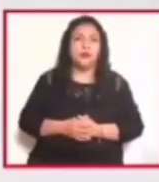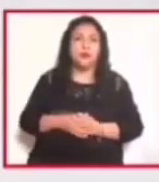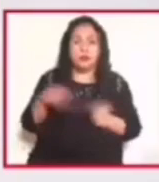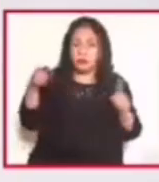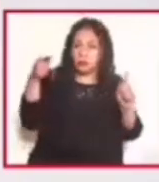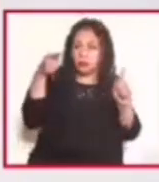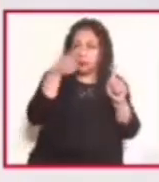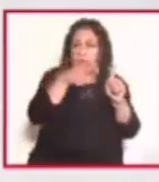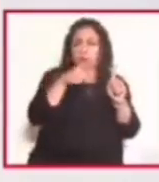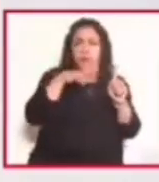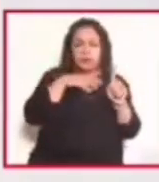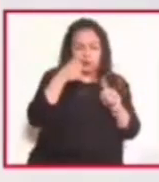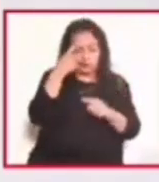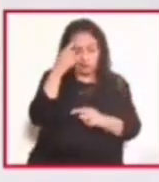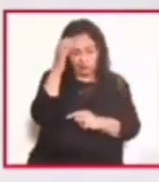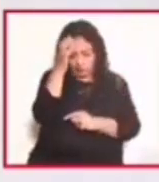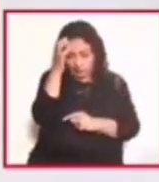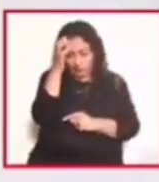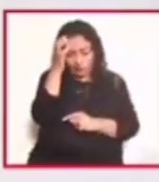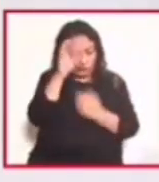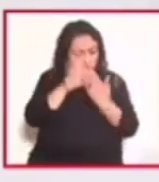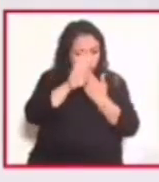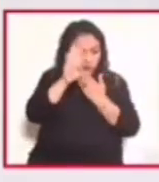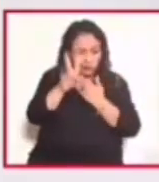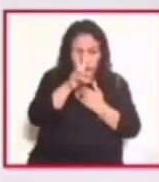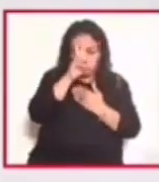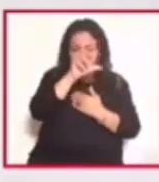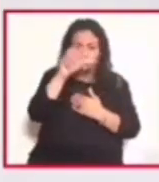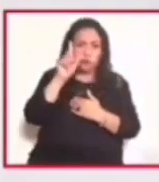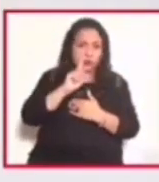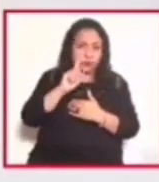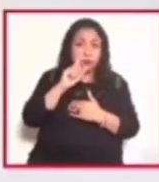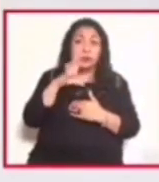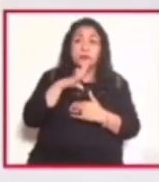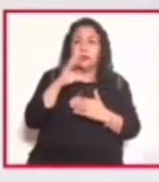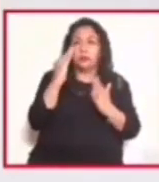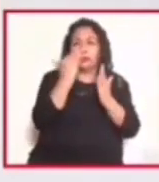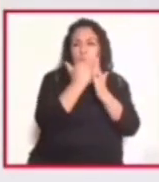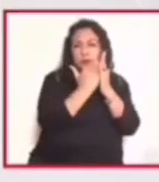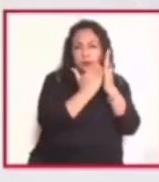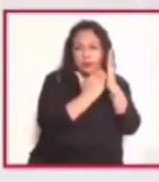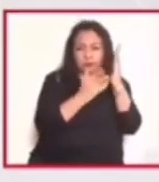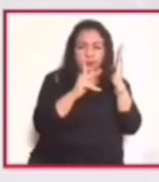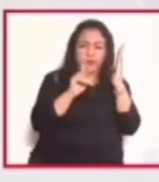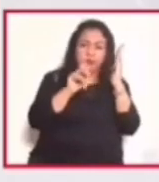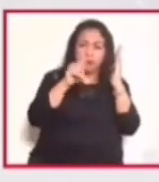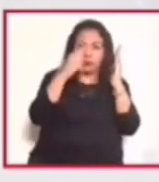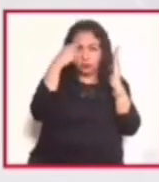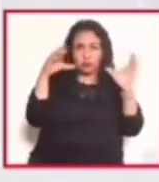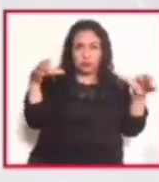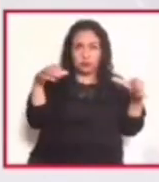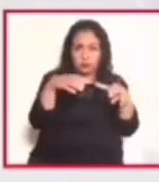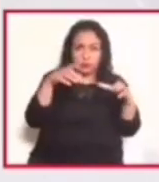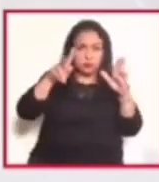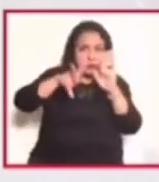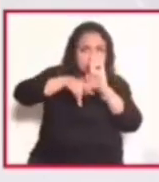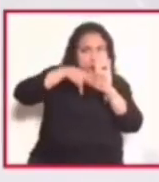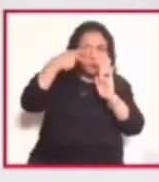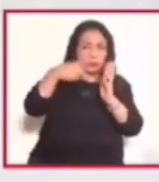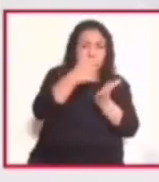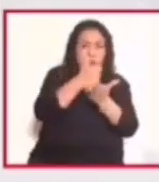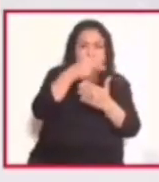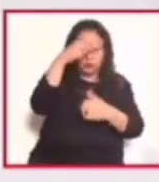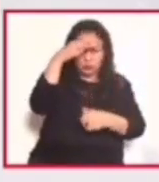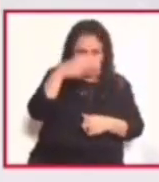el objetivo de crear conciencia y prevenir la violencia de género, se creó un protocolo para la comunidad audiovisual de la Ciudad de